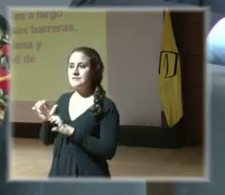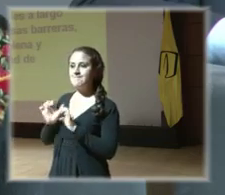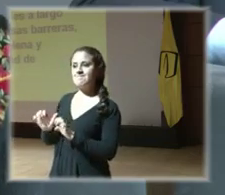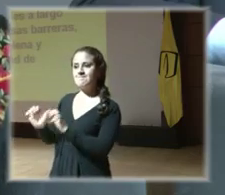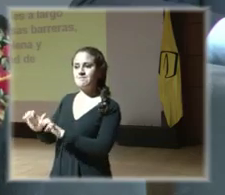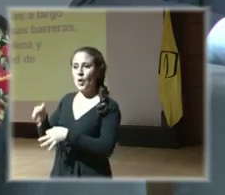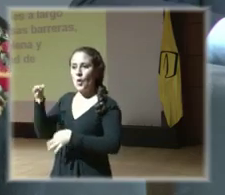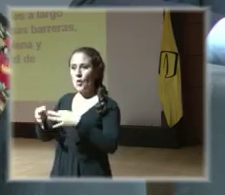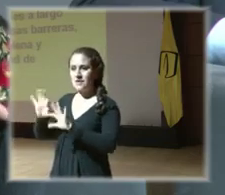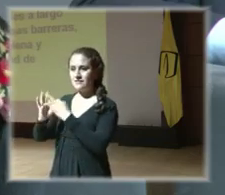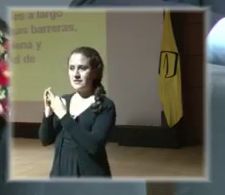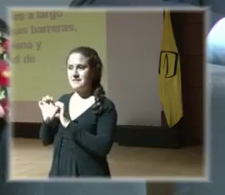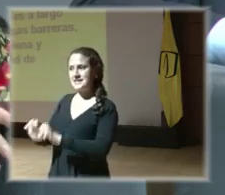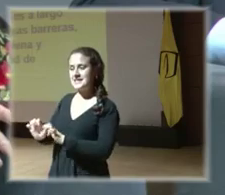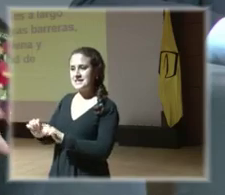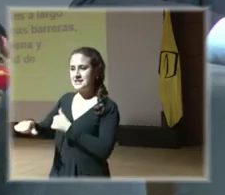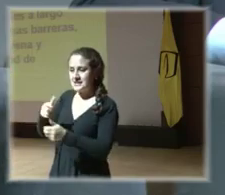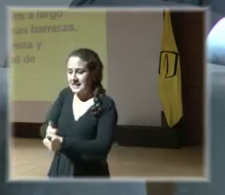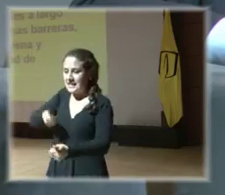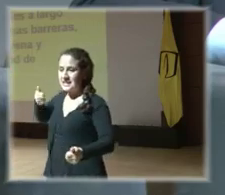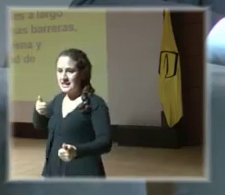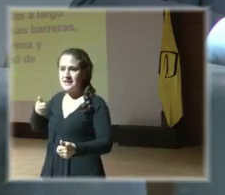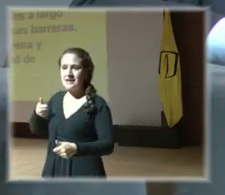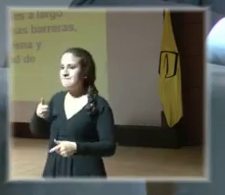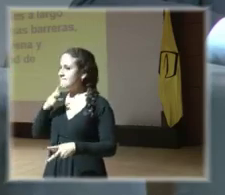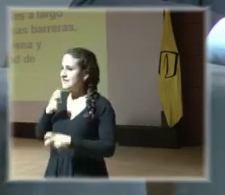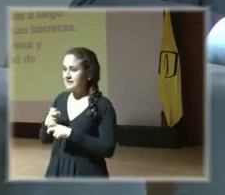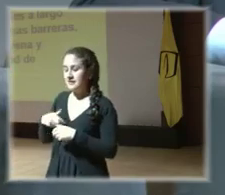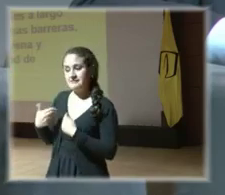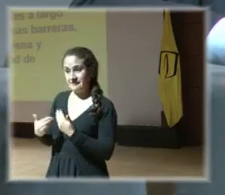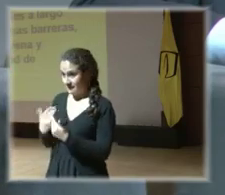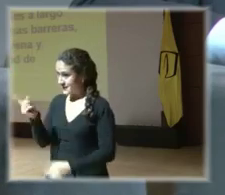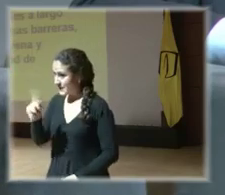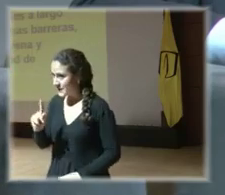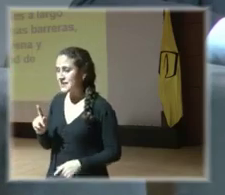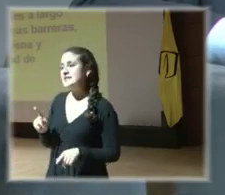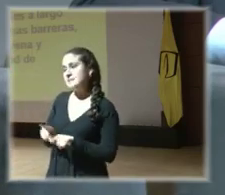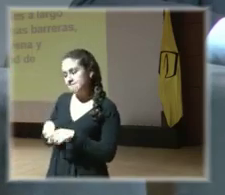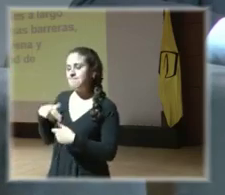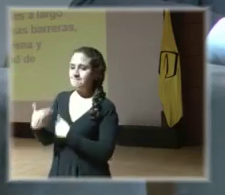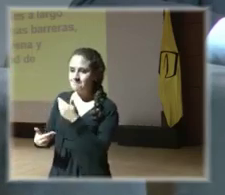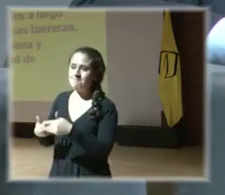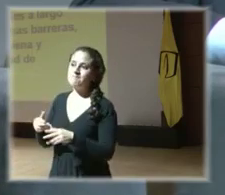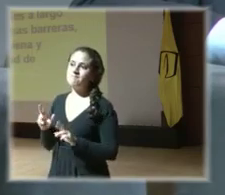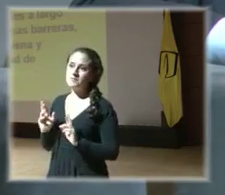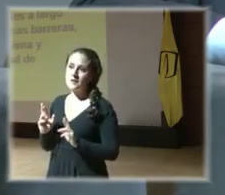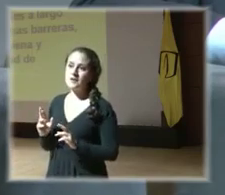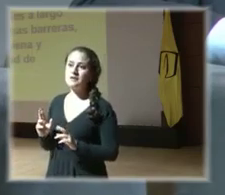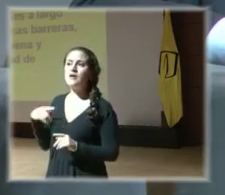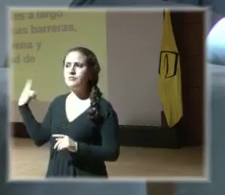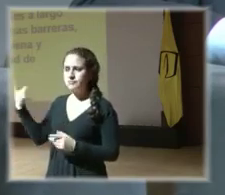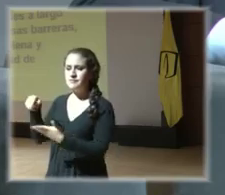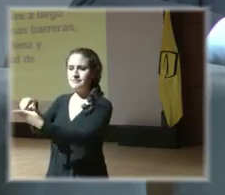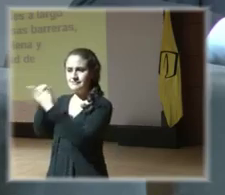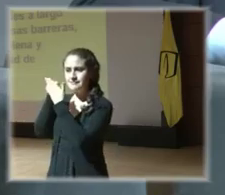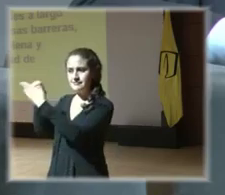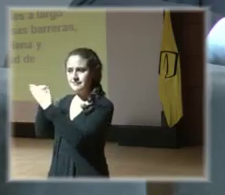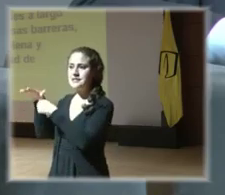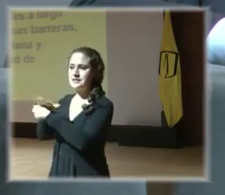jueces de familia para levantar la interdicción. Entonces no es una ruta fácil, pero definitivamente si hay más y más y más